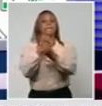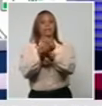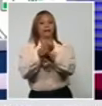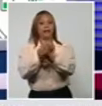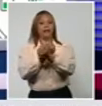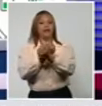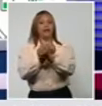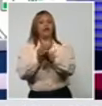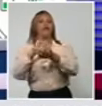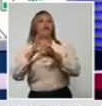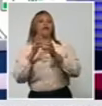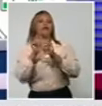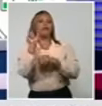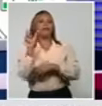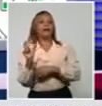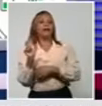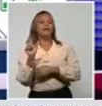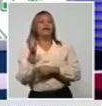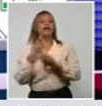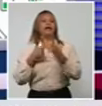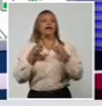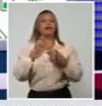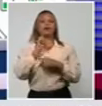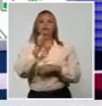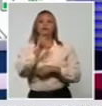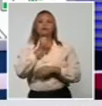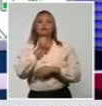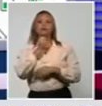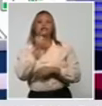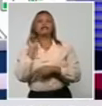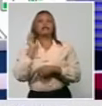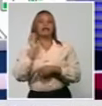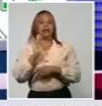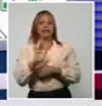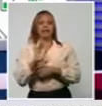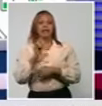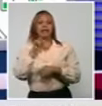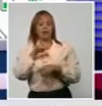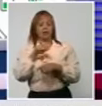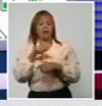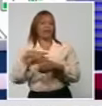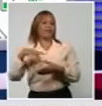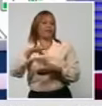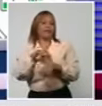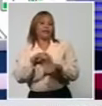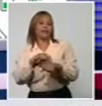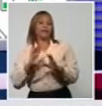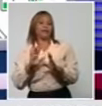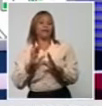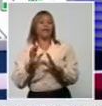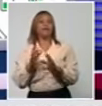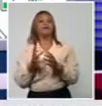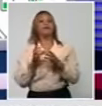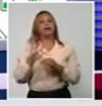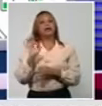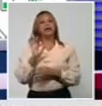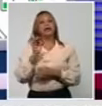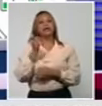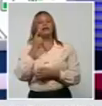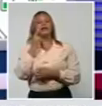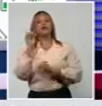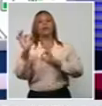término que quizás nuestros medios de comunicación pues han traído muy a esta cotidianidad. Hablamos de percepción de riesgo, pero también percepción del